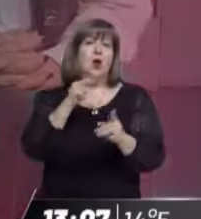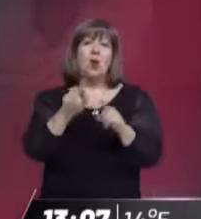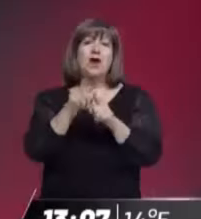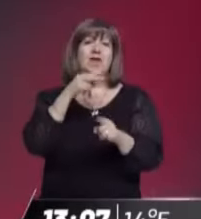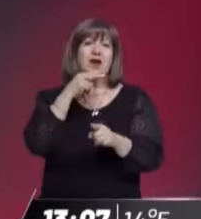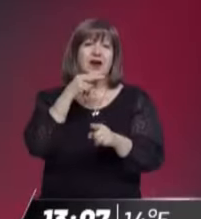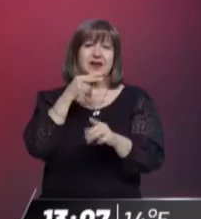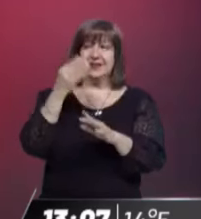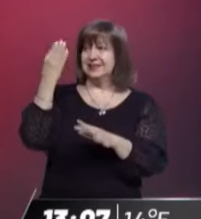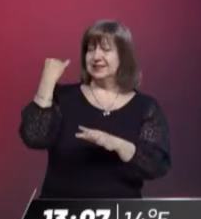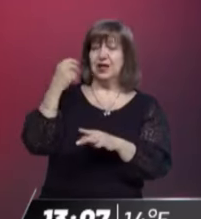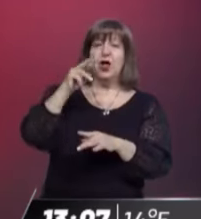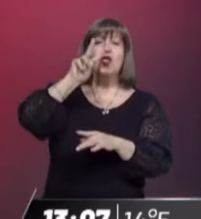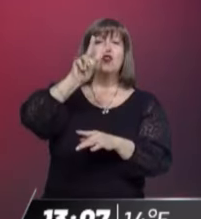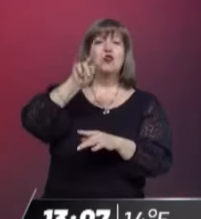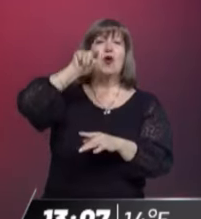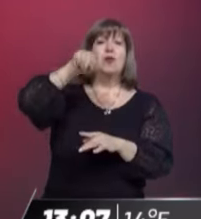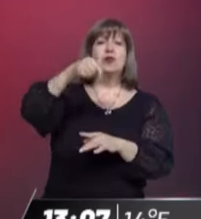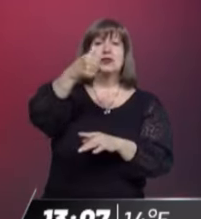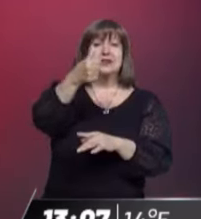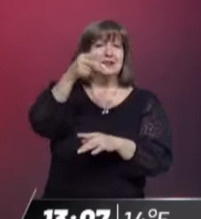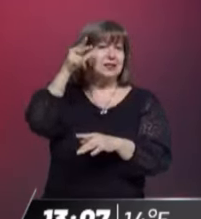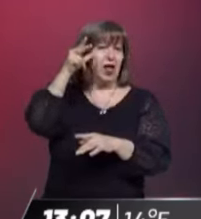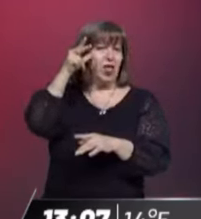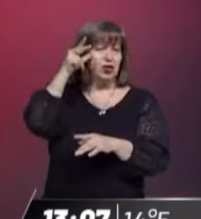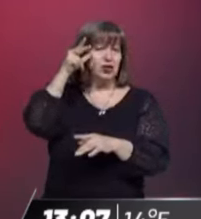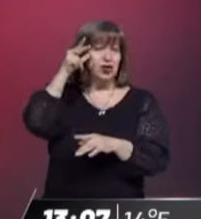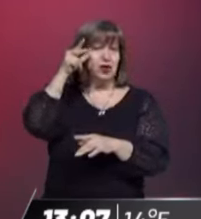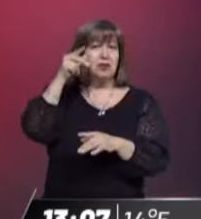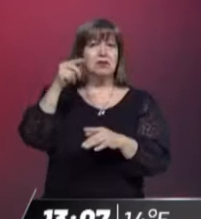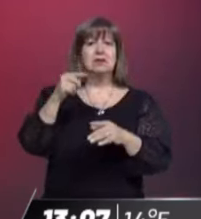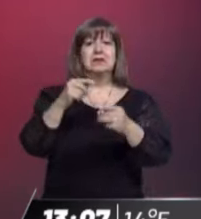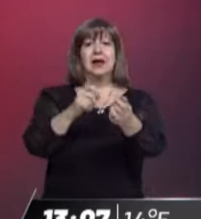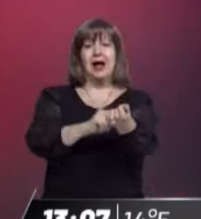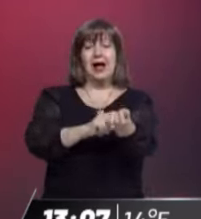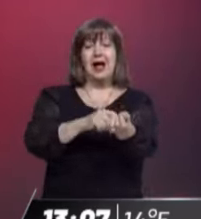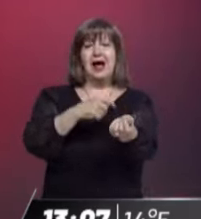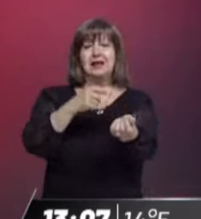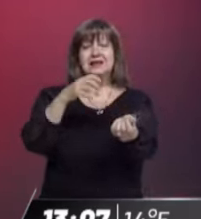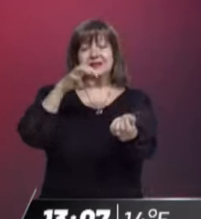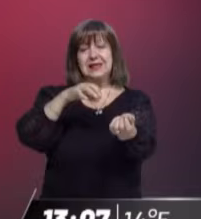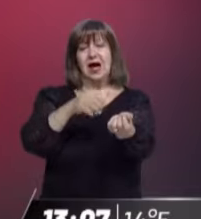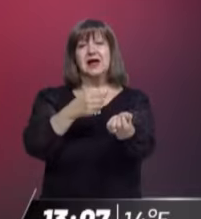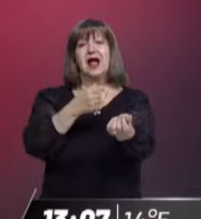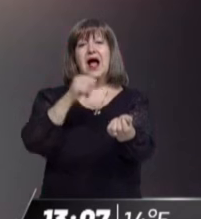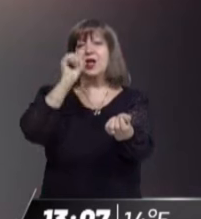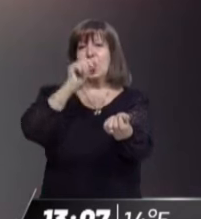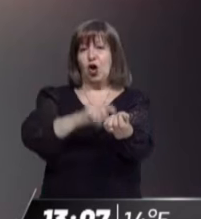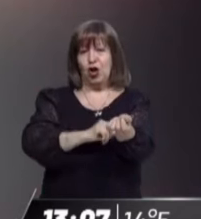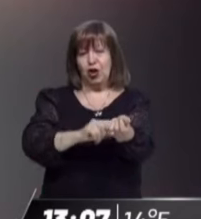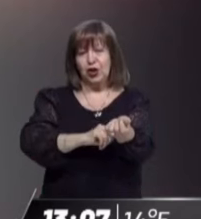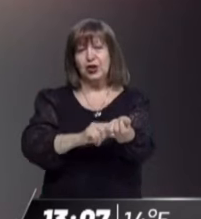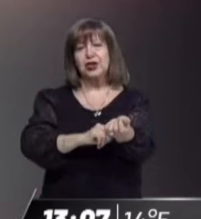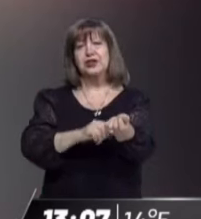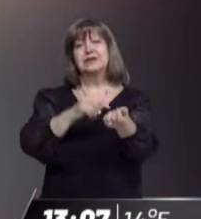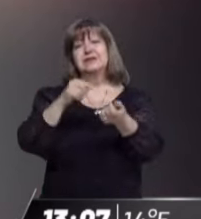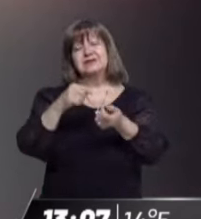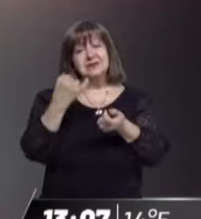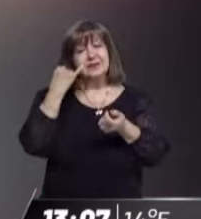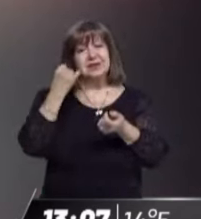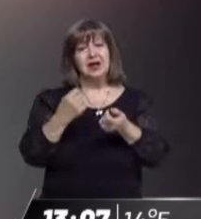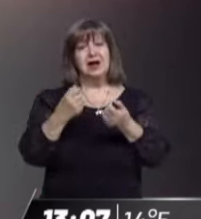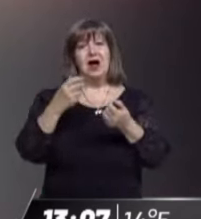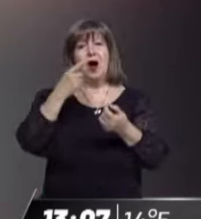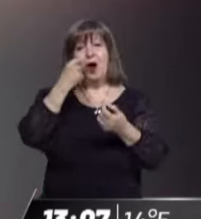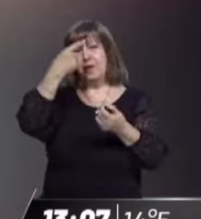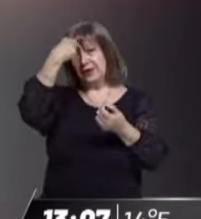2.68 gr de alcohol en sangre tenía Hugo Martín Rodríguez cuando atropelló a dos efectivos uno de la